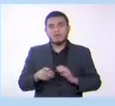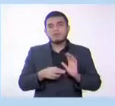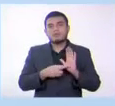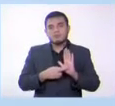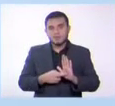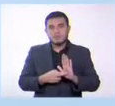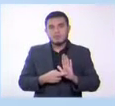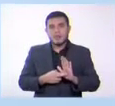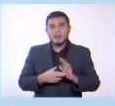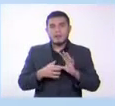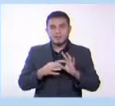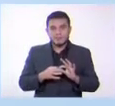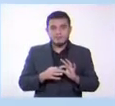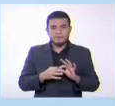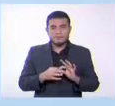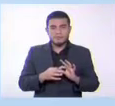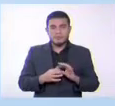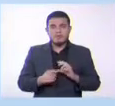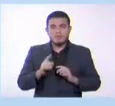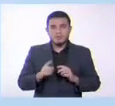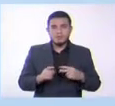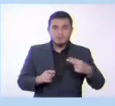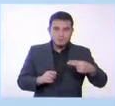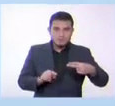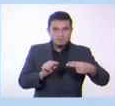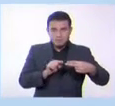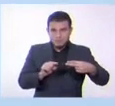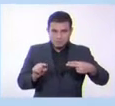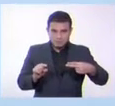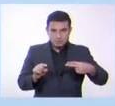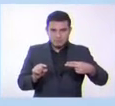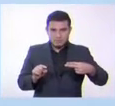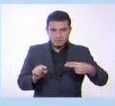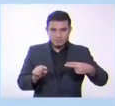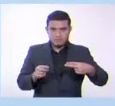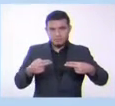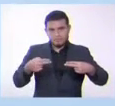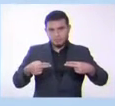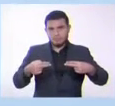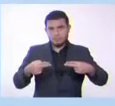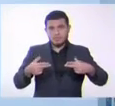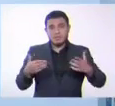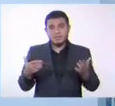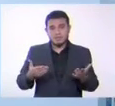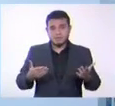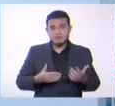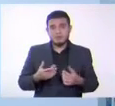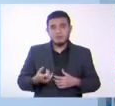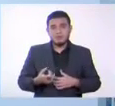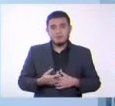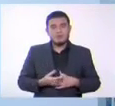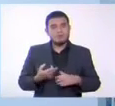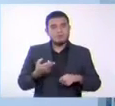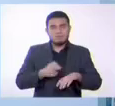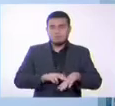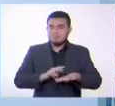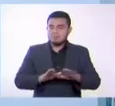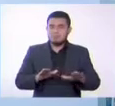a través de una línea corta. Y así decimos que es un enlace sencillo.